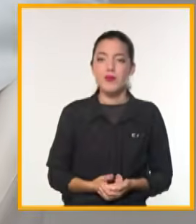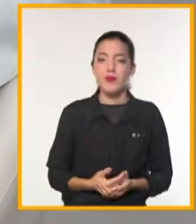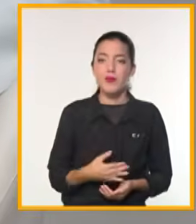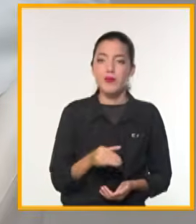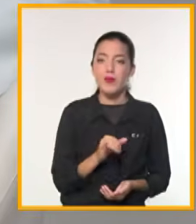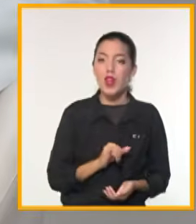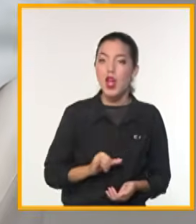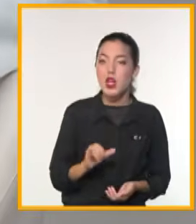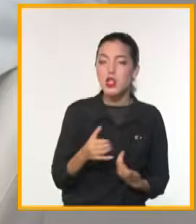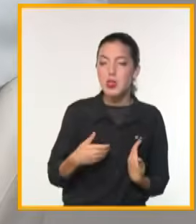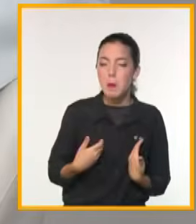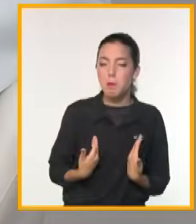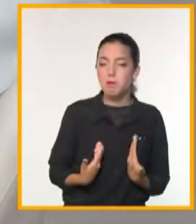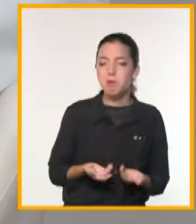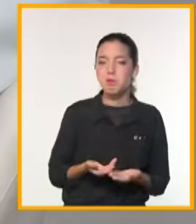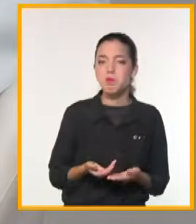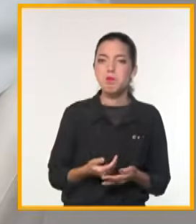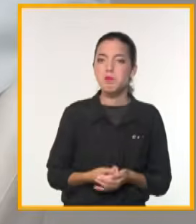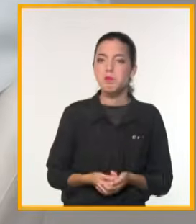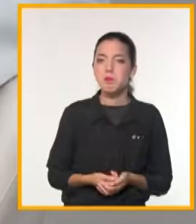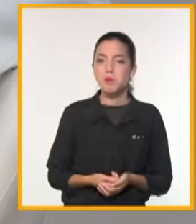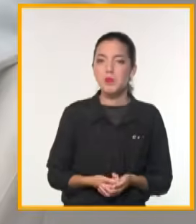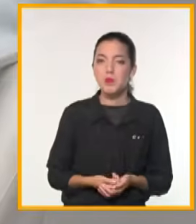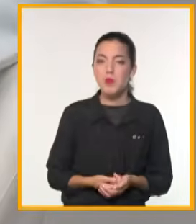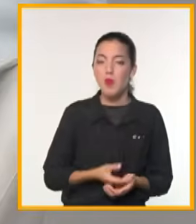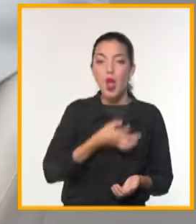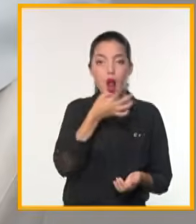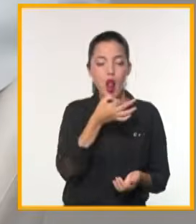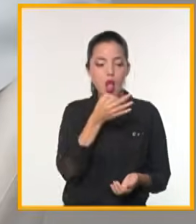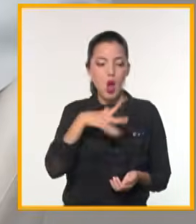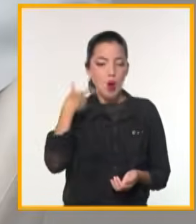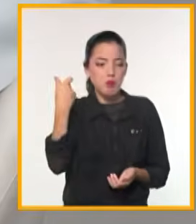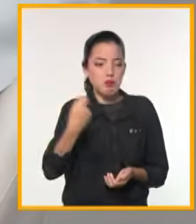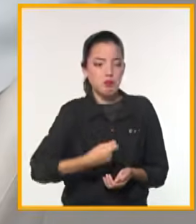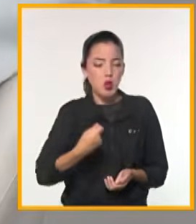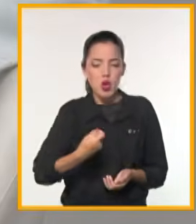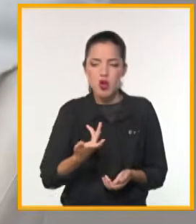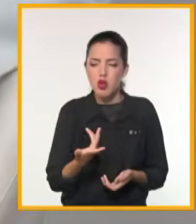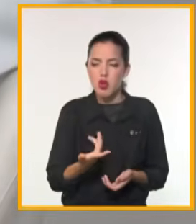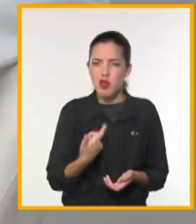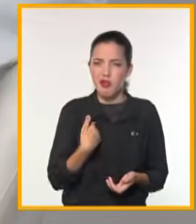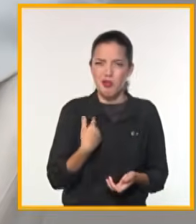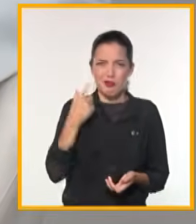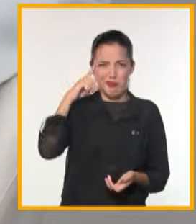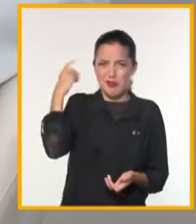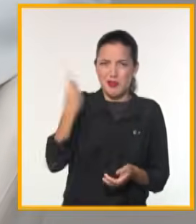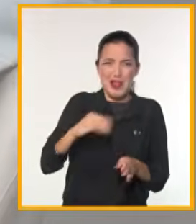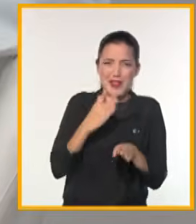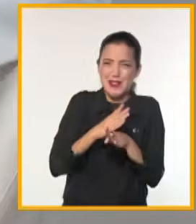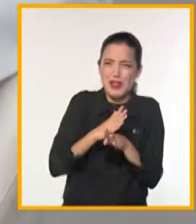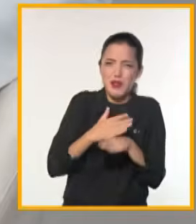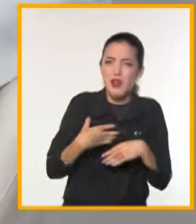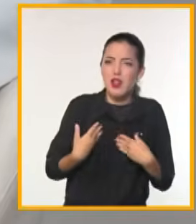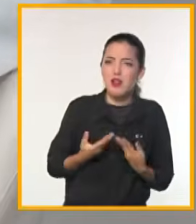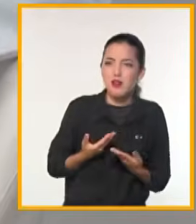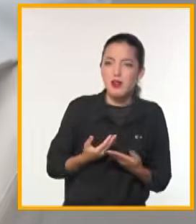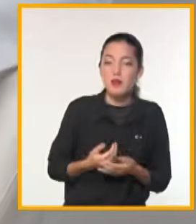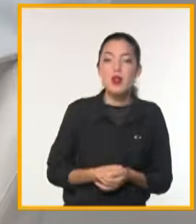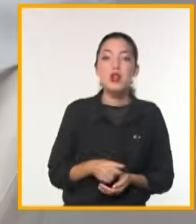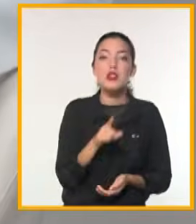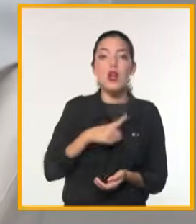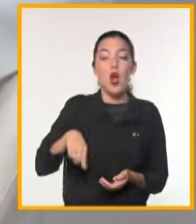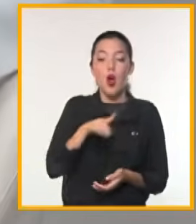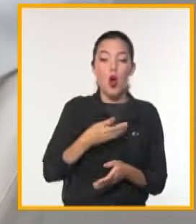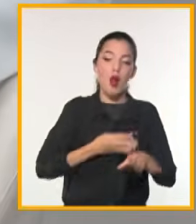¿qué sucede? Que le dijo al tribunal, yo no sé lo que son los comunistas, pero si los comunistas son los que defienden a los trabajadores, los que quieren